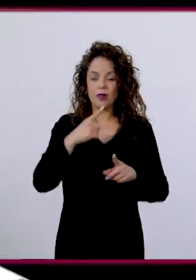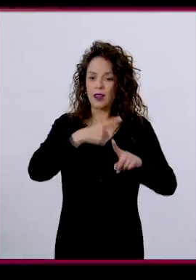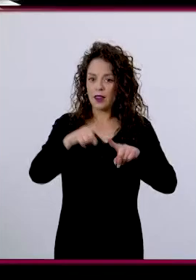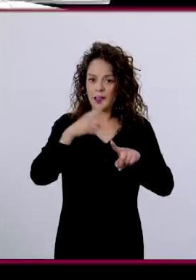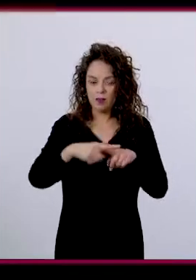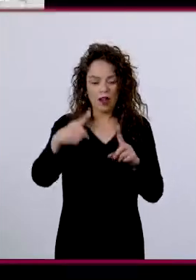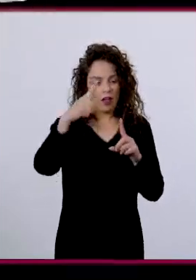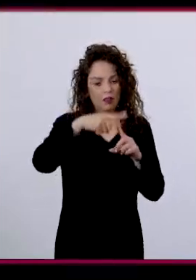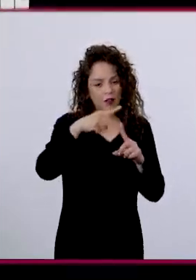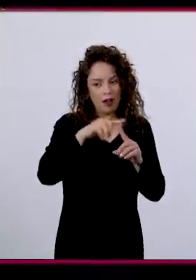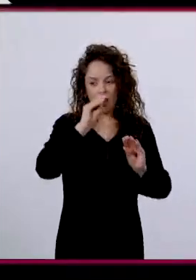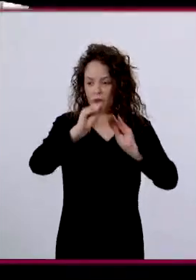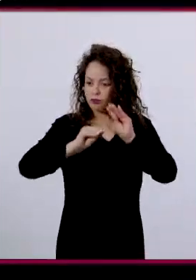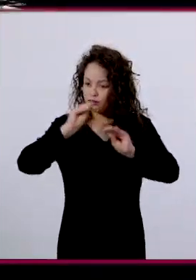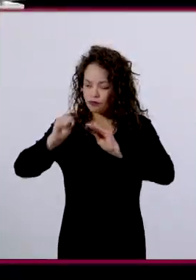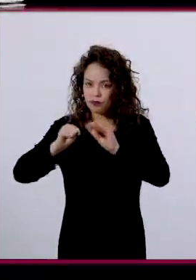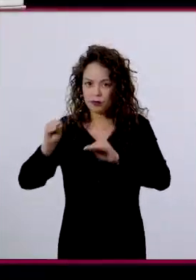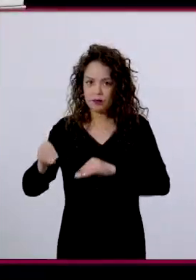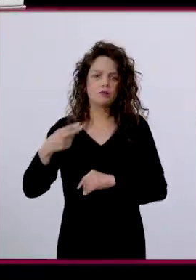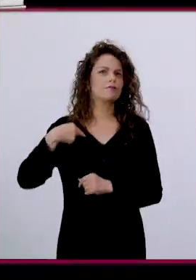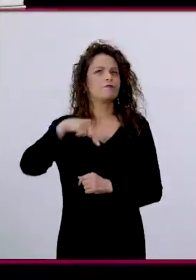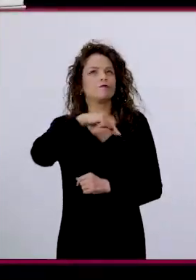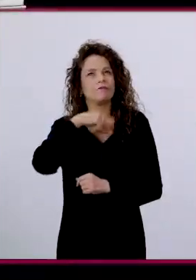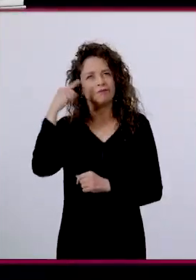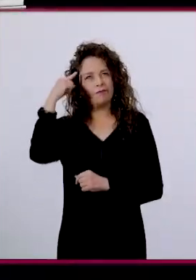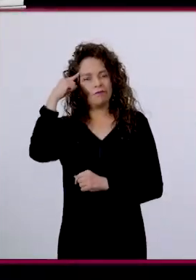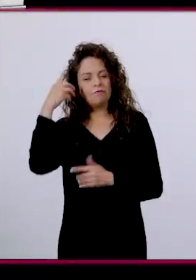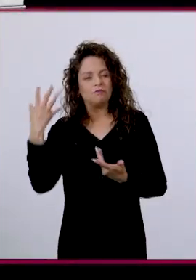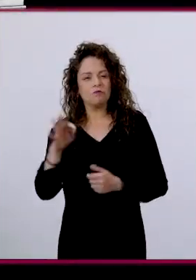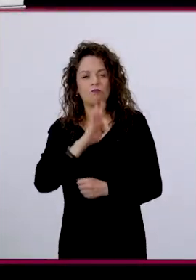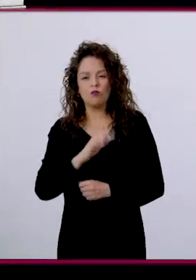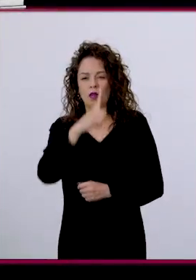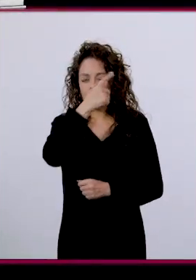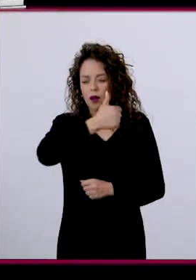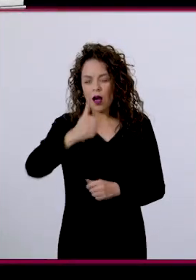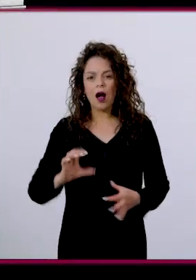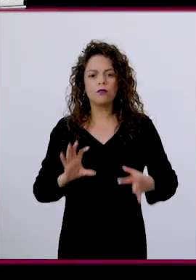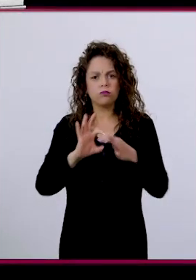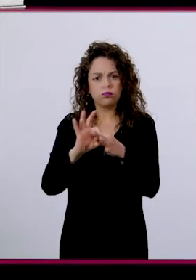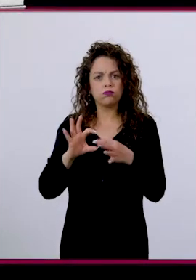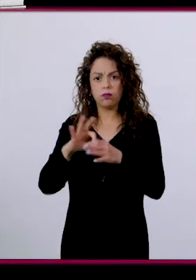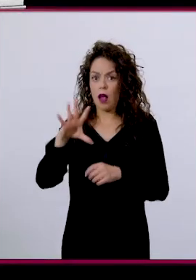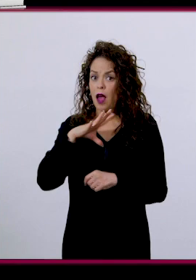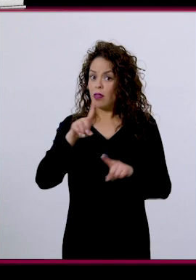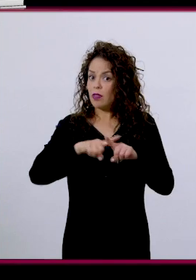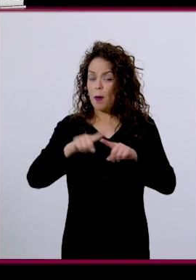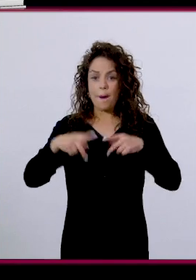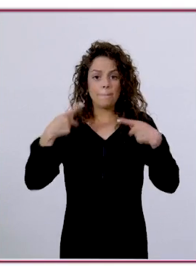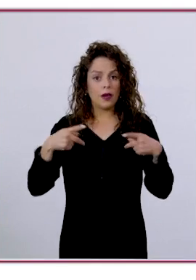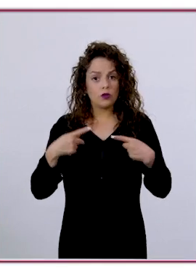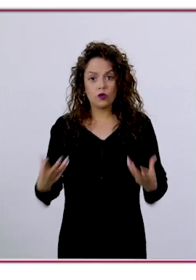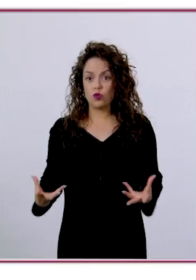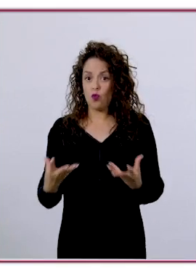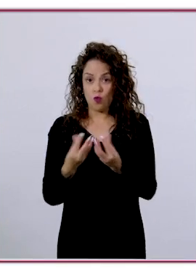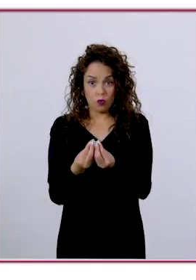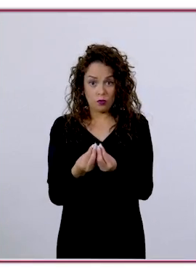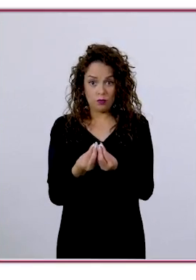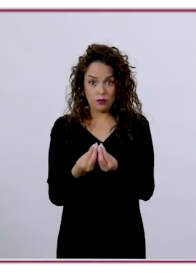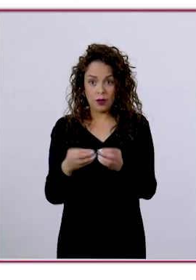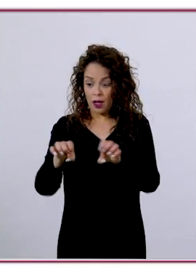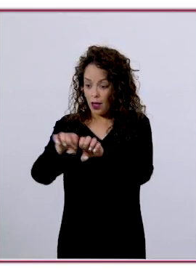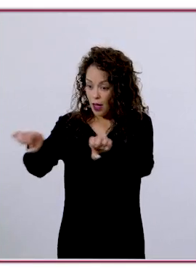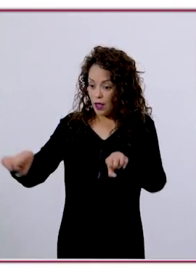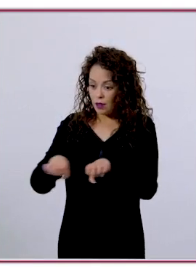distintas tareas. Podemos suponer que para cada una de ellas hay varias personas involucradas. Así es.